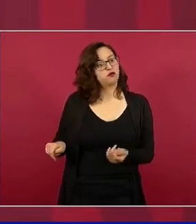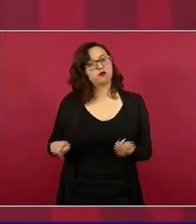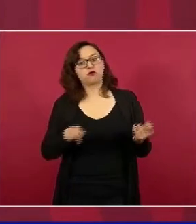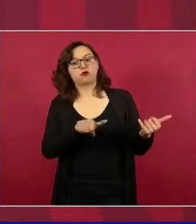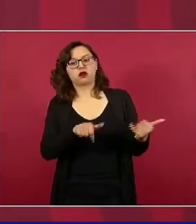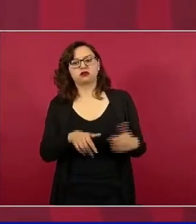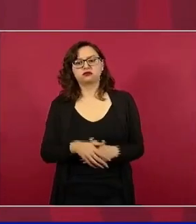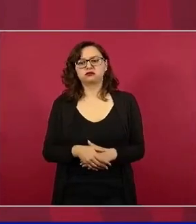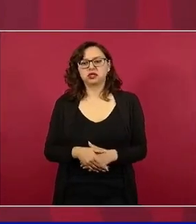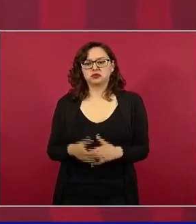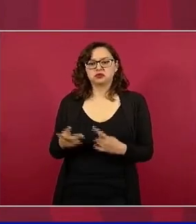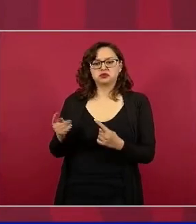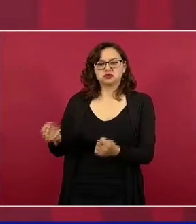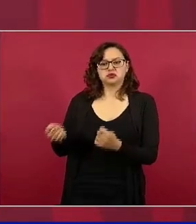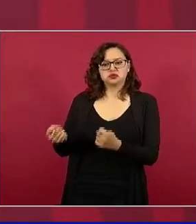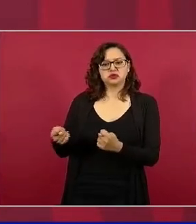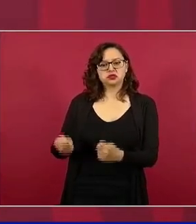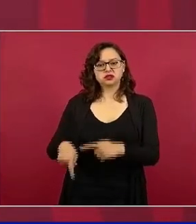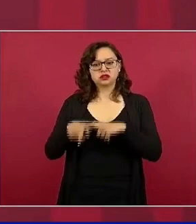¿cómo se gobierna?